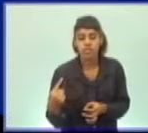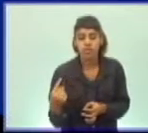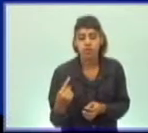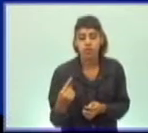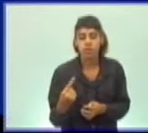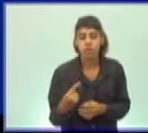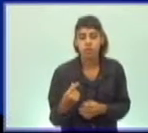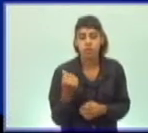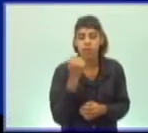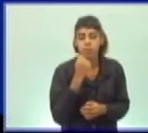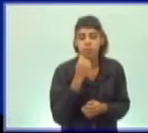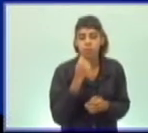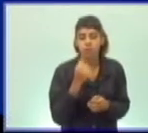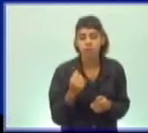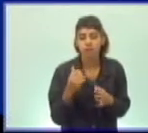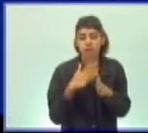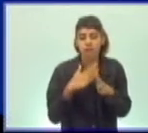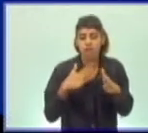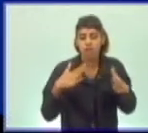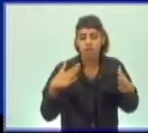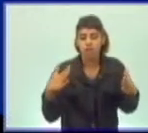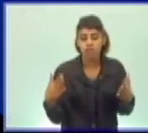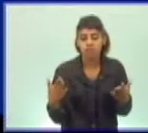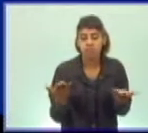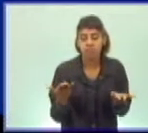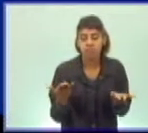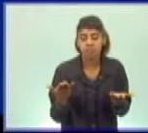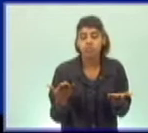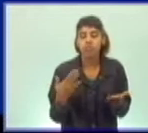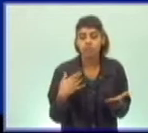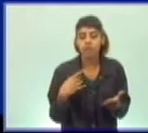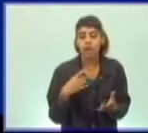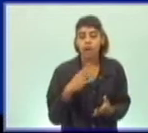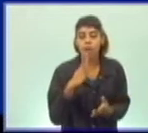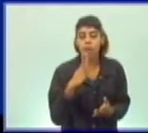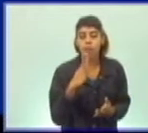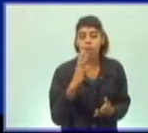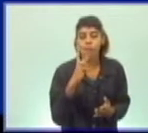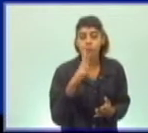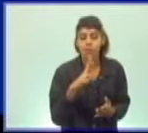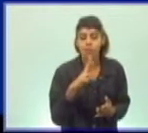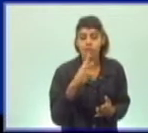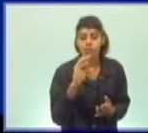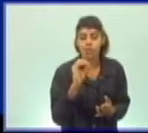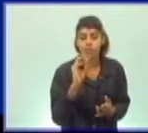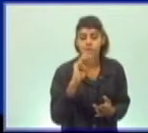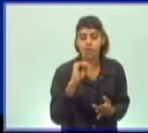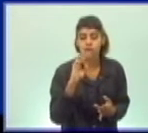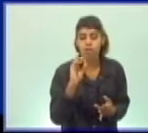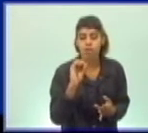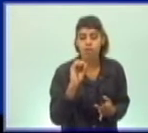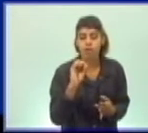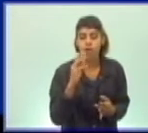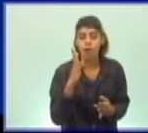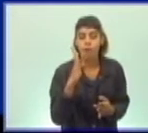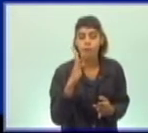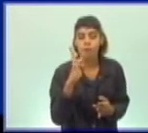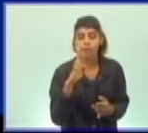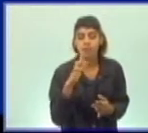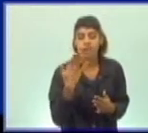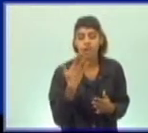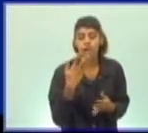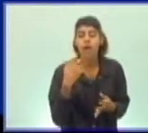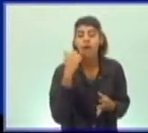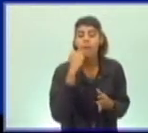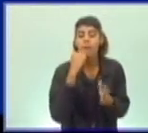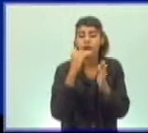mayores propiedades reductoras? En este caso es el bromo. Miren, la ubicación del elemento está más abajo en el grupo,